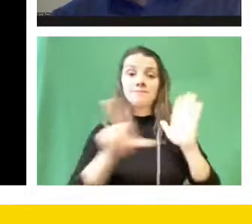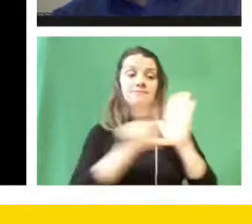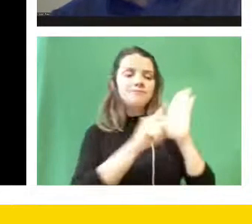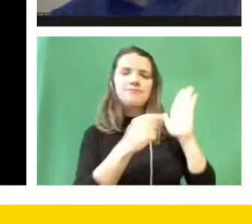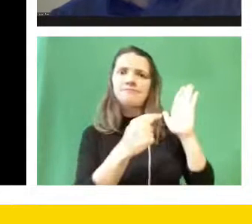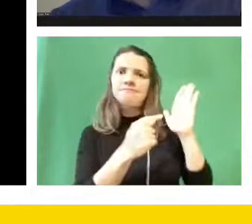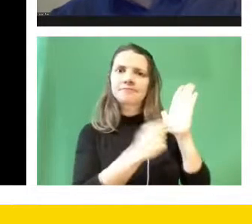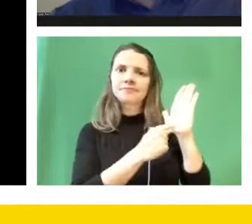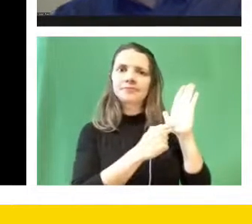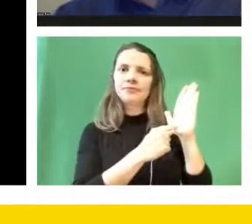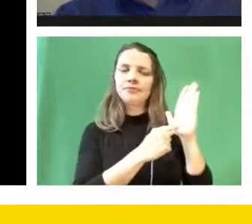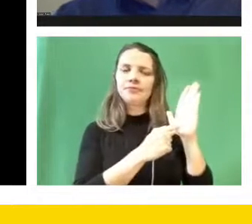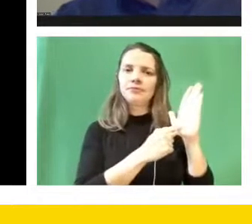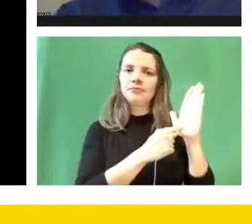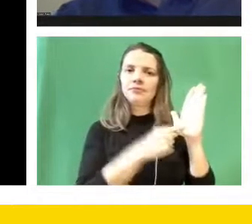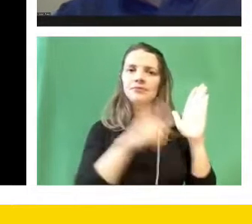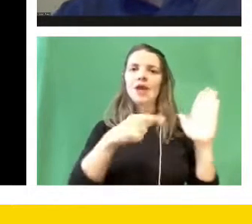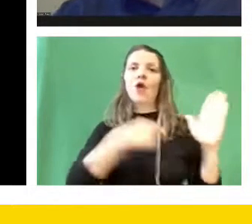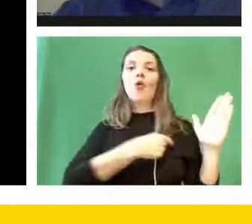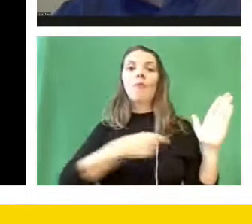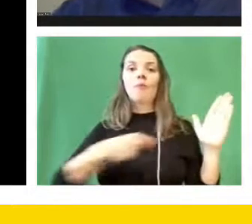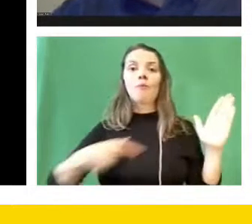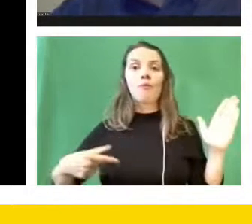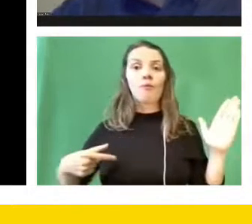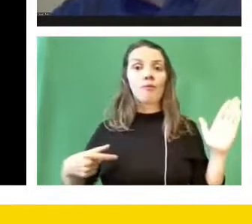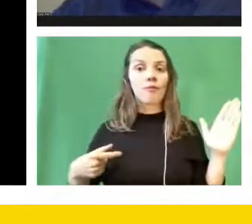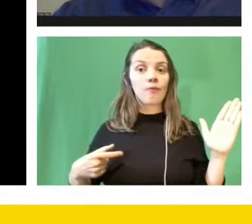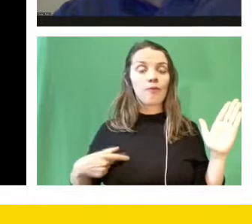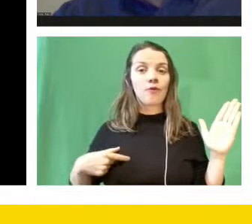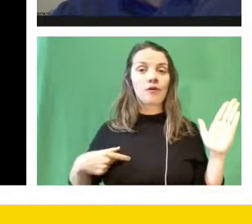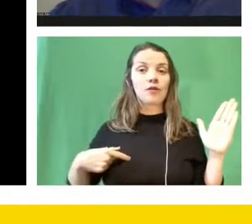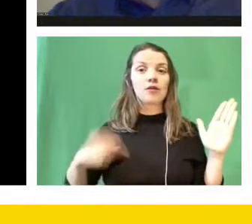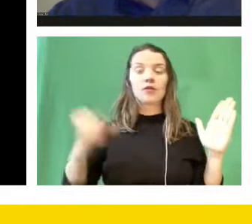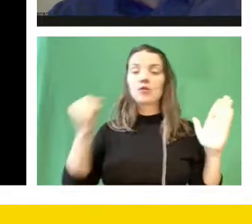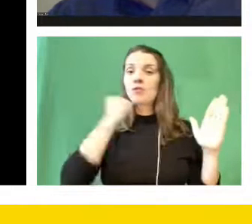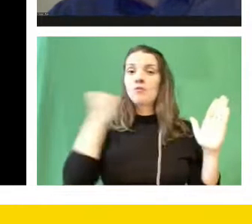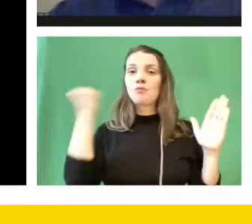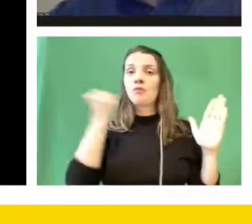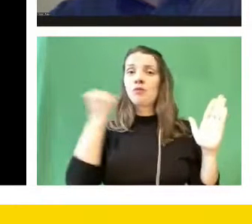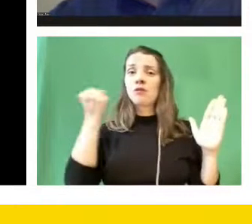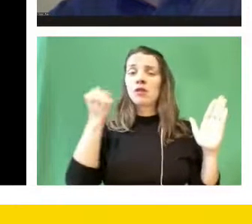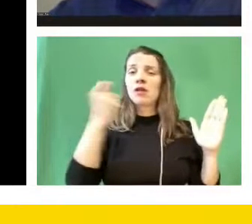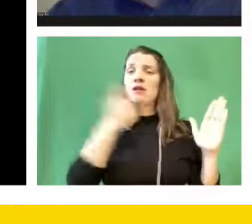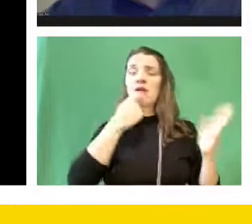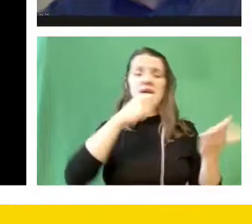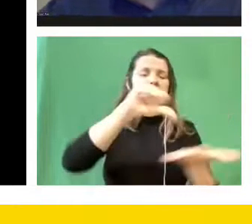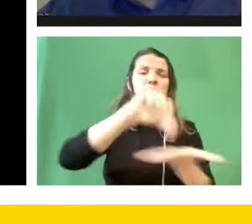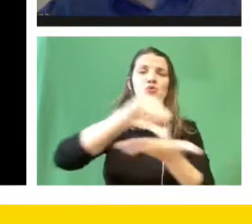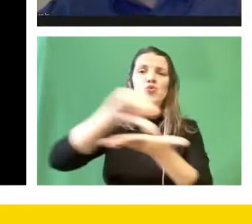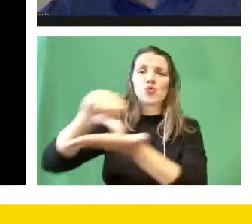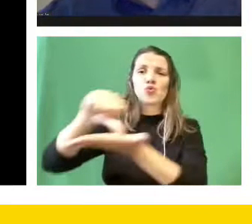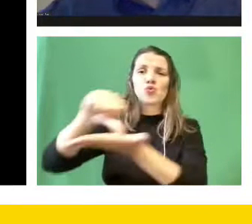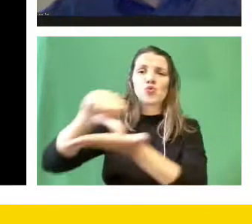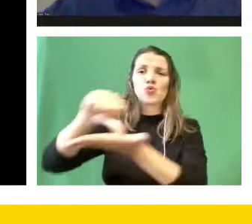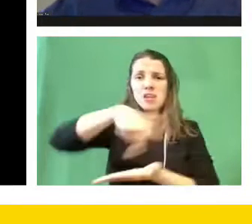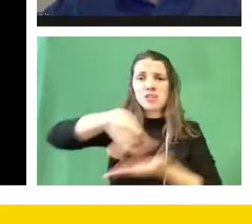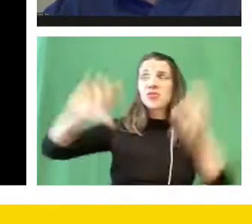un deber del Estado en que tiene que tener un plan sectorial de adaptación de ciudades al cambio climático. Siguiente, por